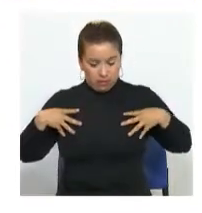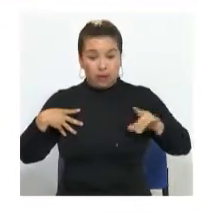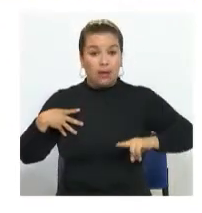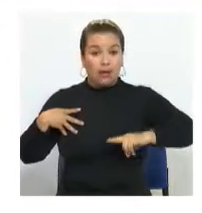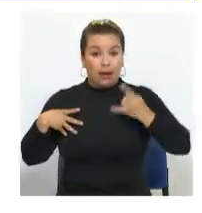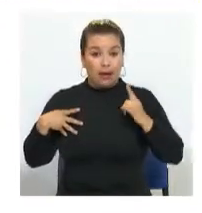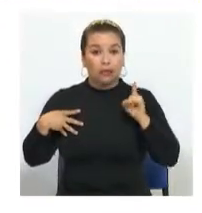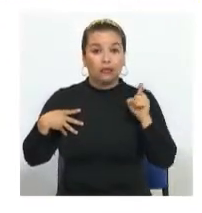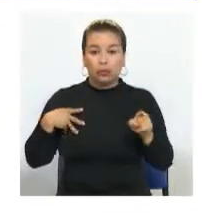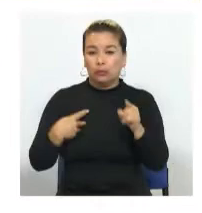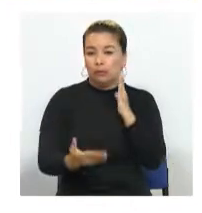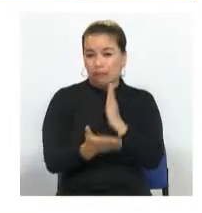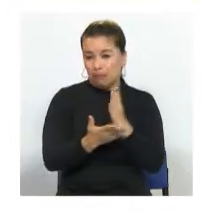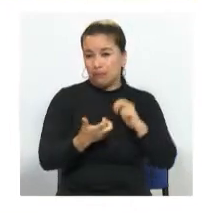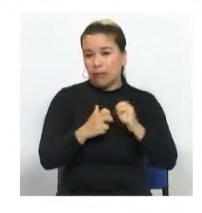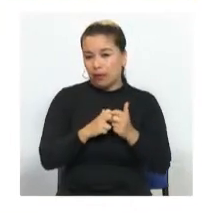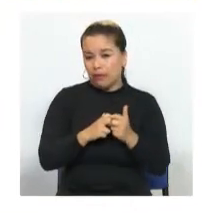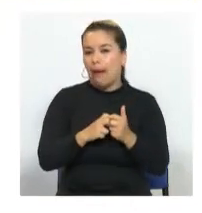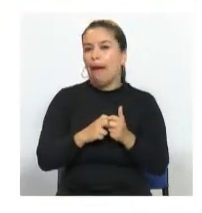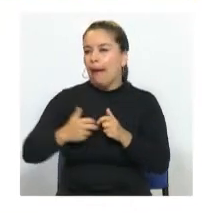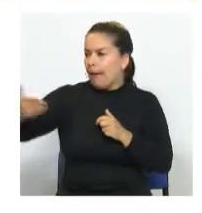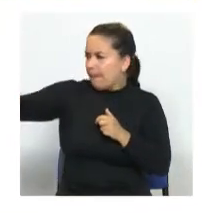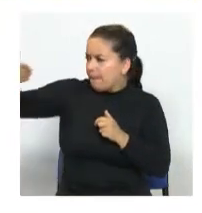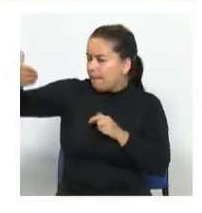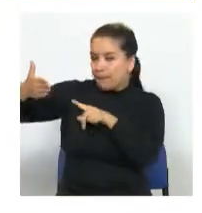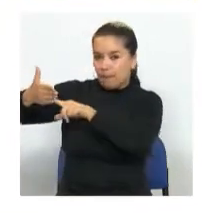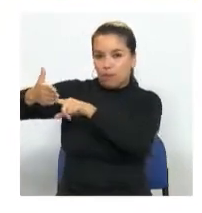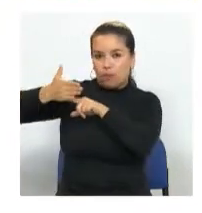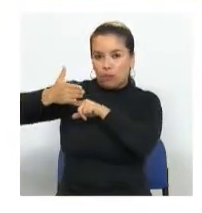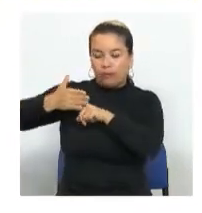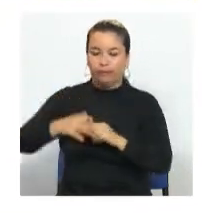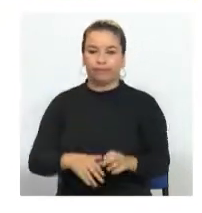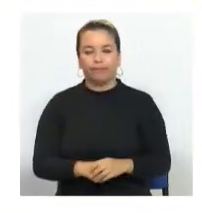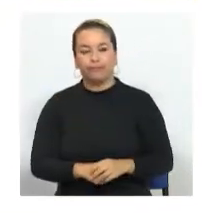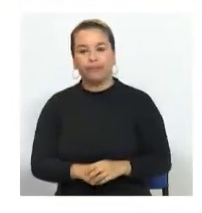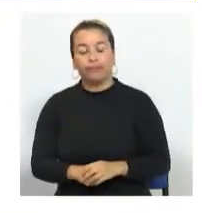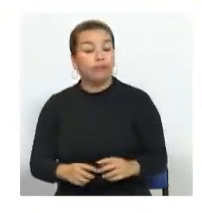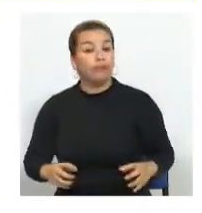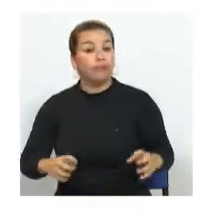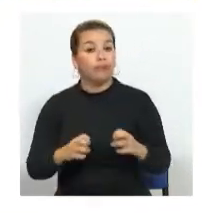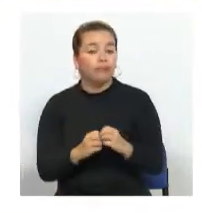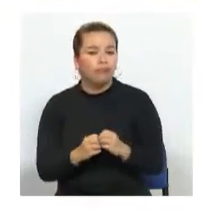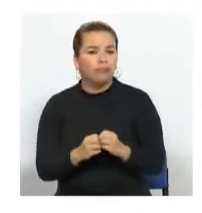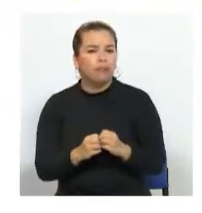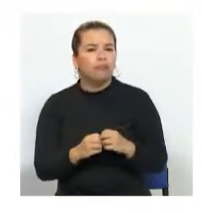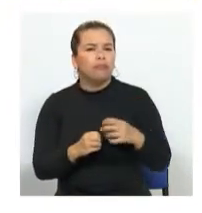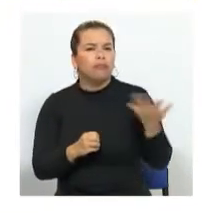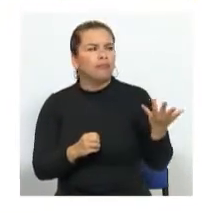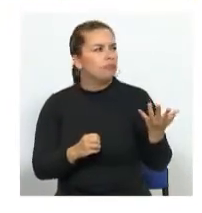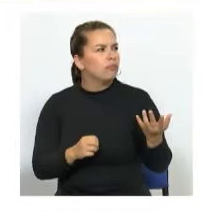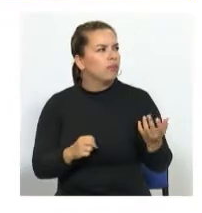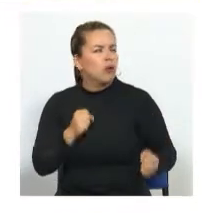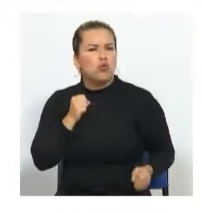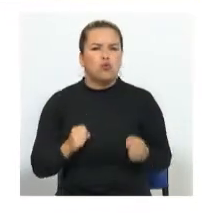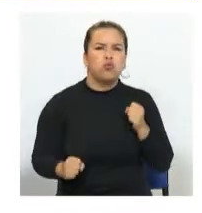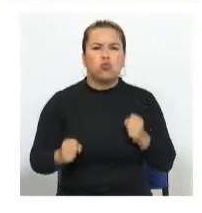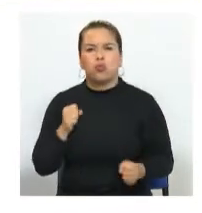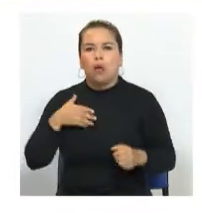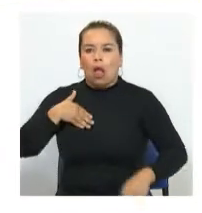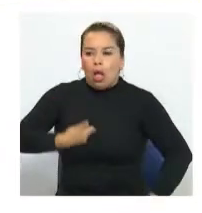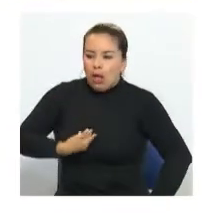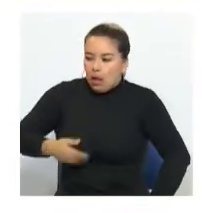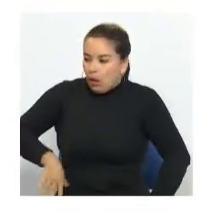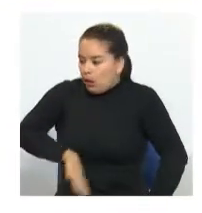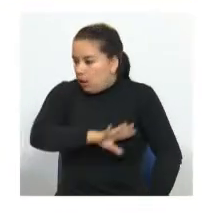arterias coronarias. Además de eso, me permite establecer qué tanta capacidad de ejercicio tiene el paciente. Me